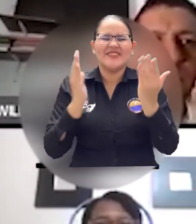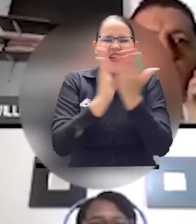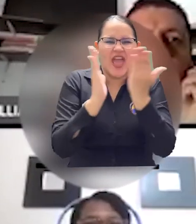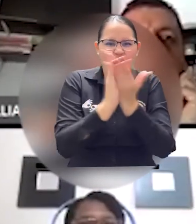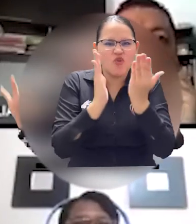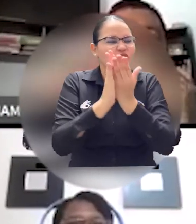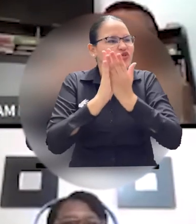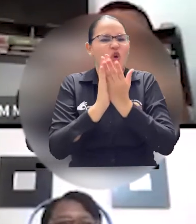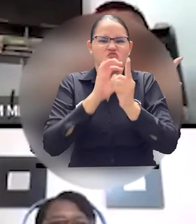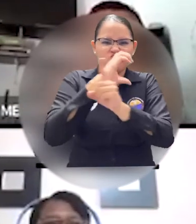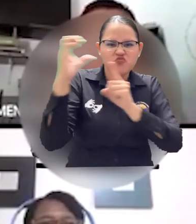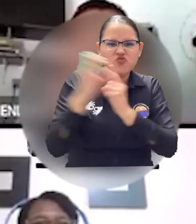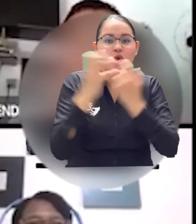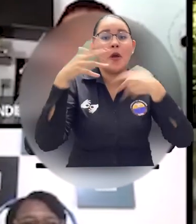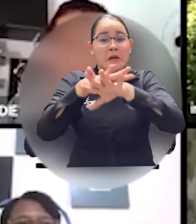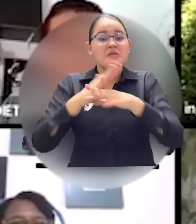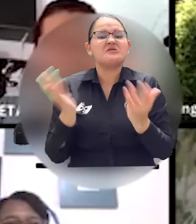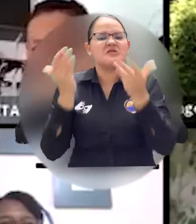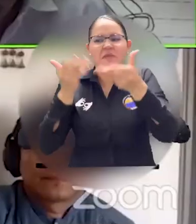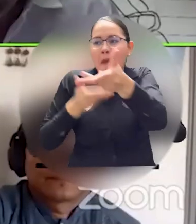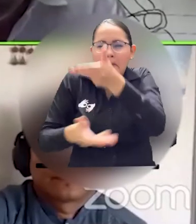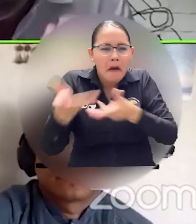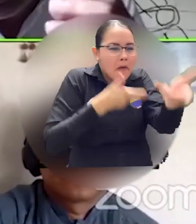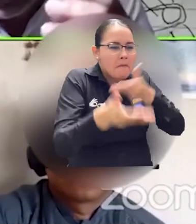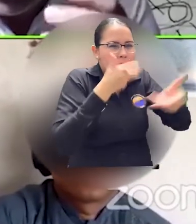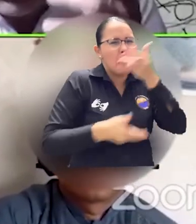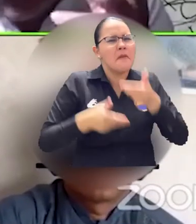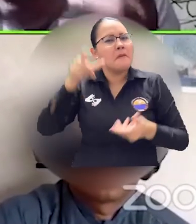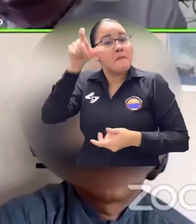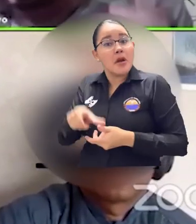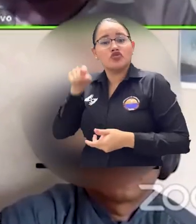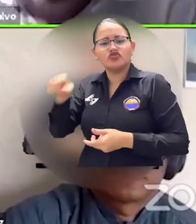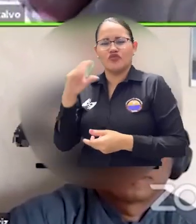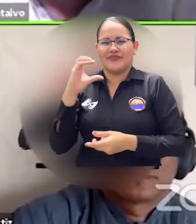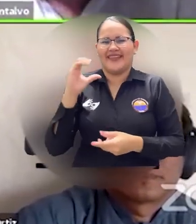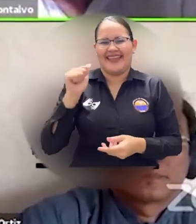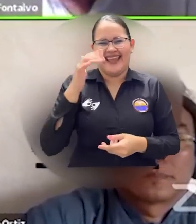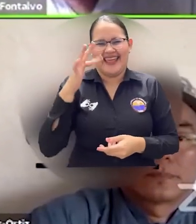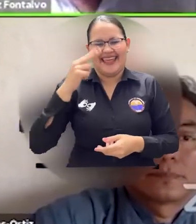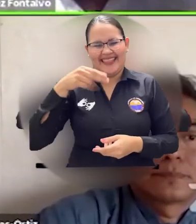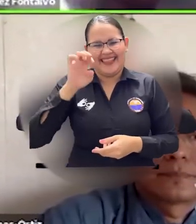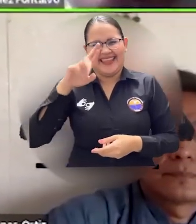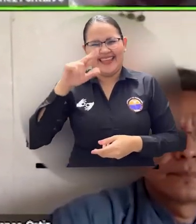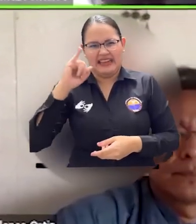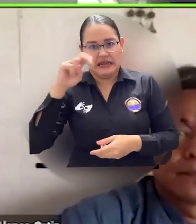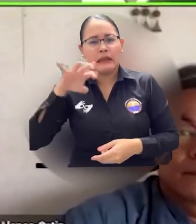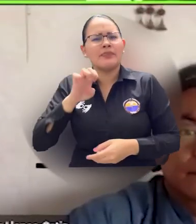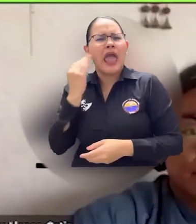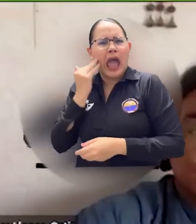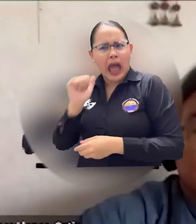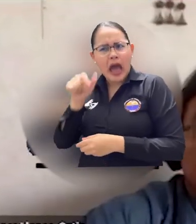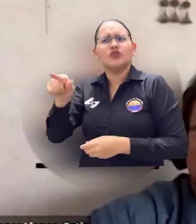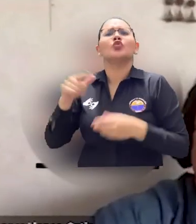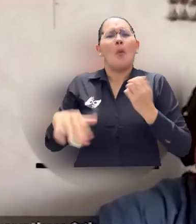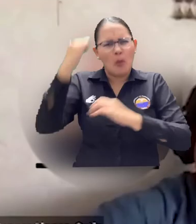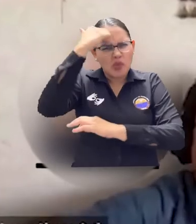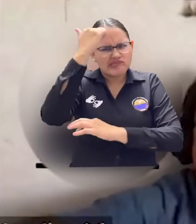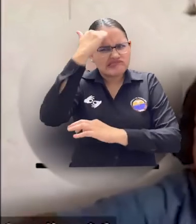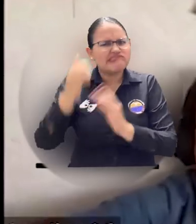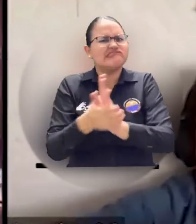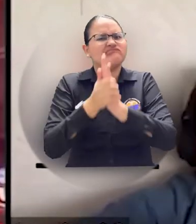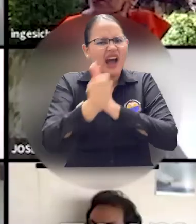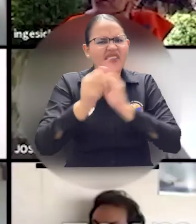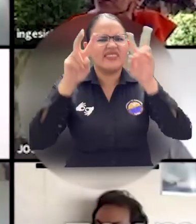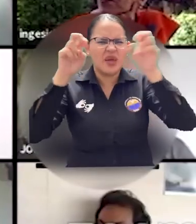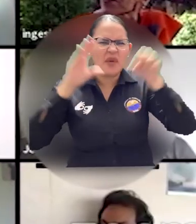y Territorio fue un escenario de encuentro de saberes. Una de las invitadas fue la doctora Catherine Walsh, profesora emérita, directora y fundadora